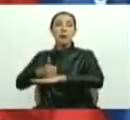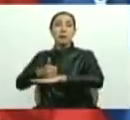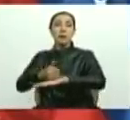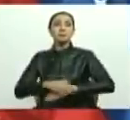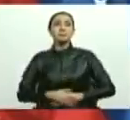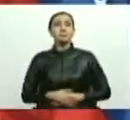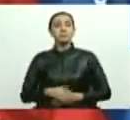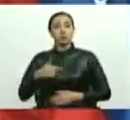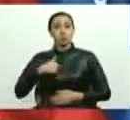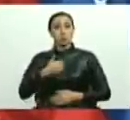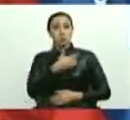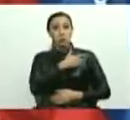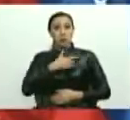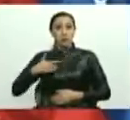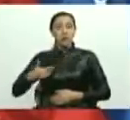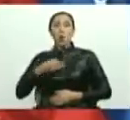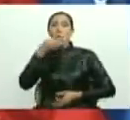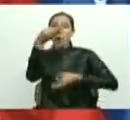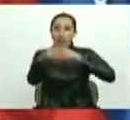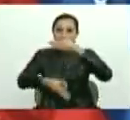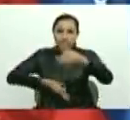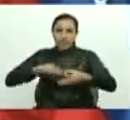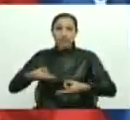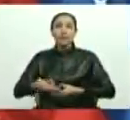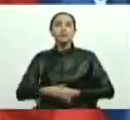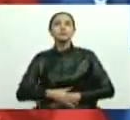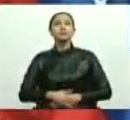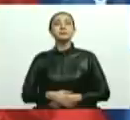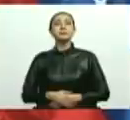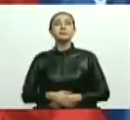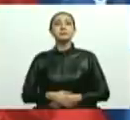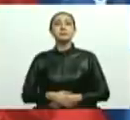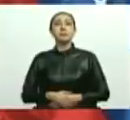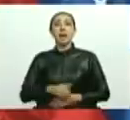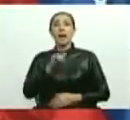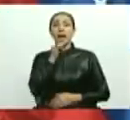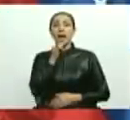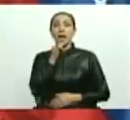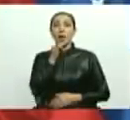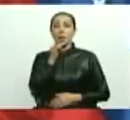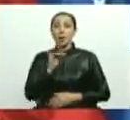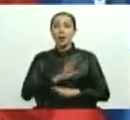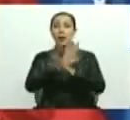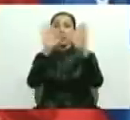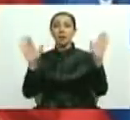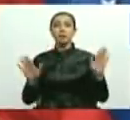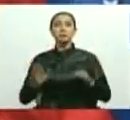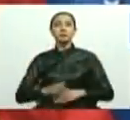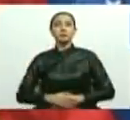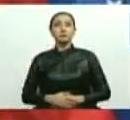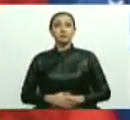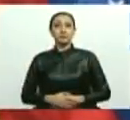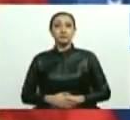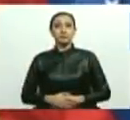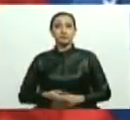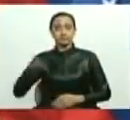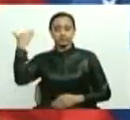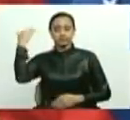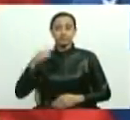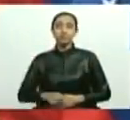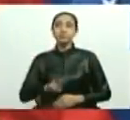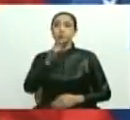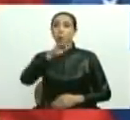quiero explicar lo siguiente e informar de manera debida. El pasado 2 de julio